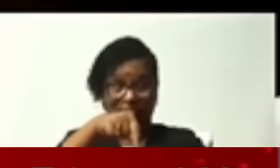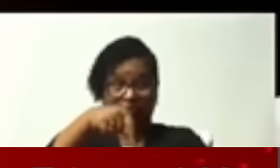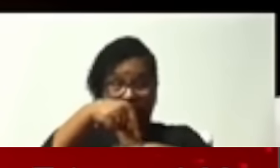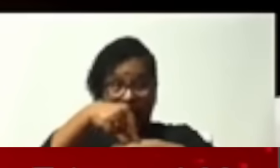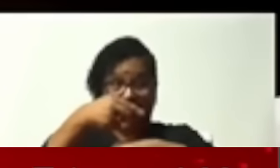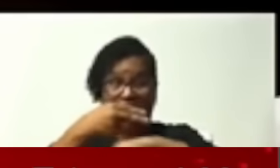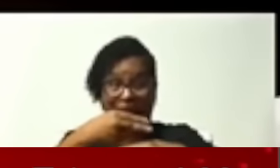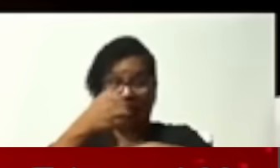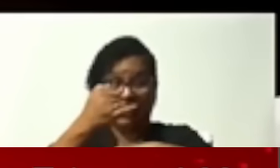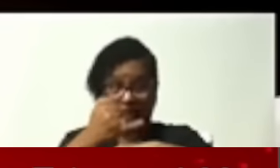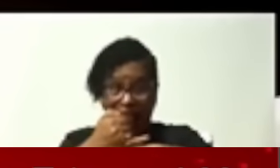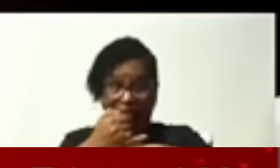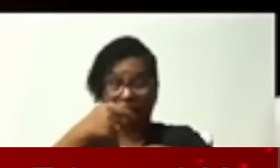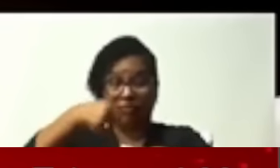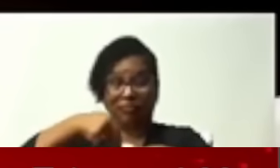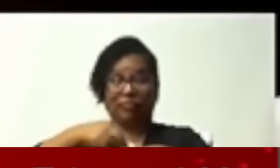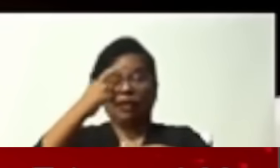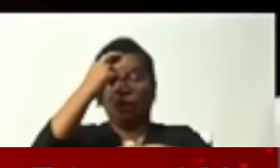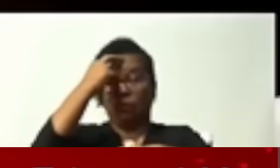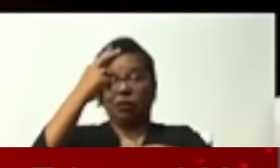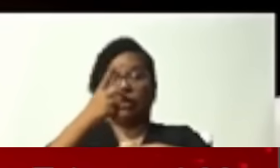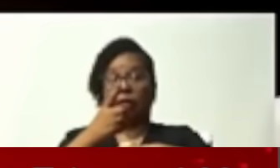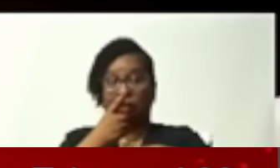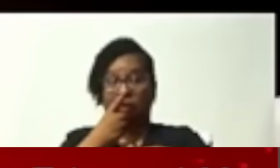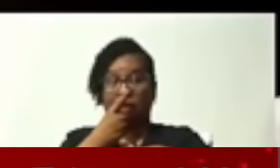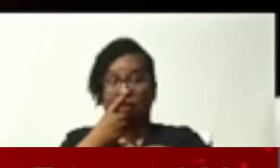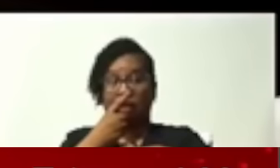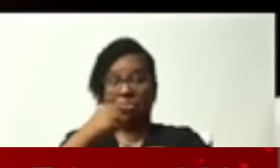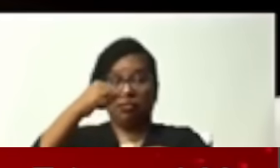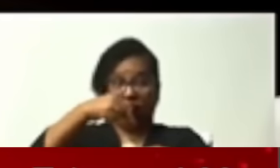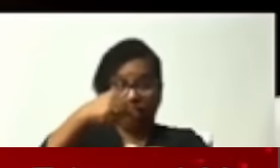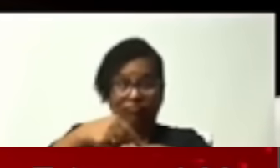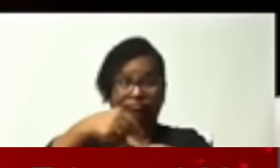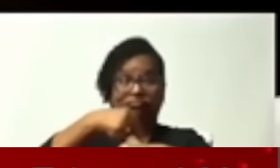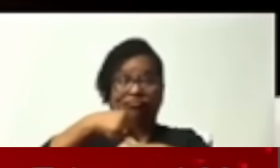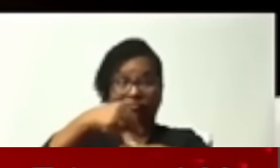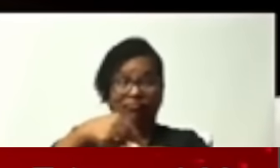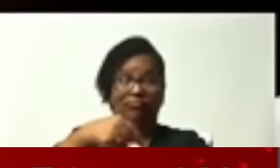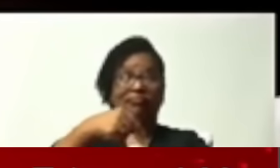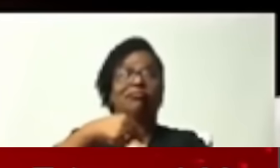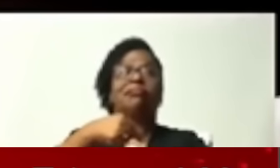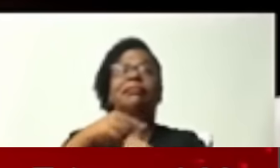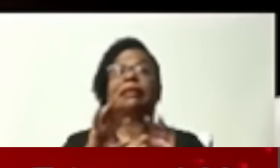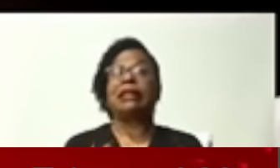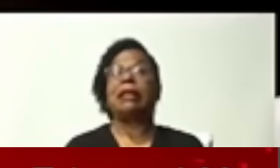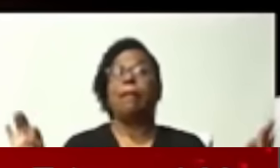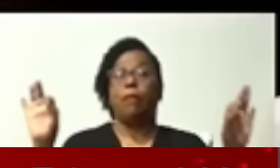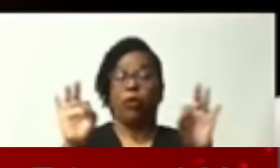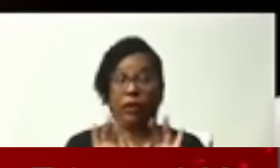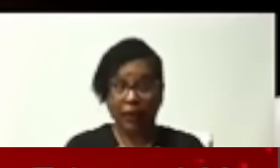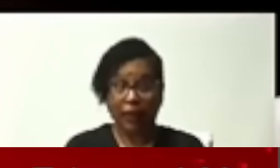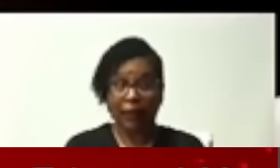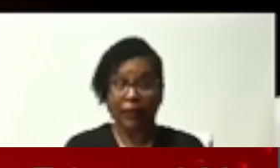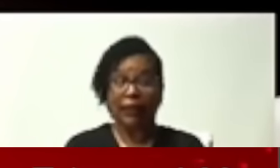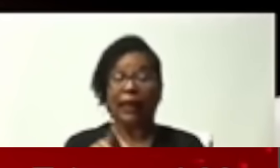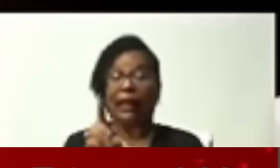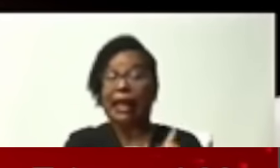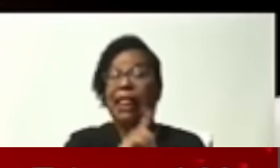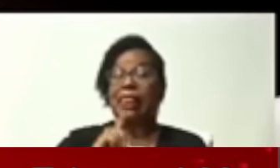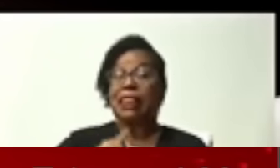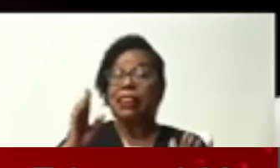futuro, precisamente preparándonos para un momento como este, que los legisladores de ambas cámaras, Senado y Cámara de